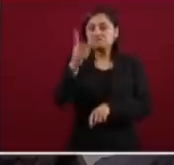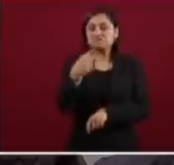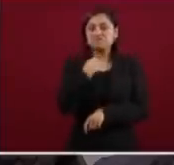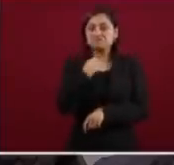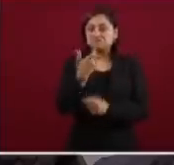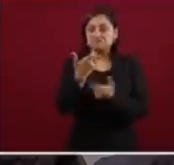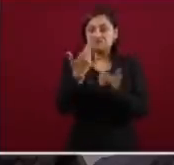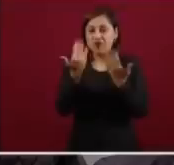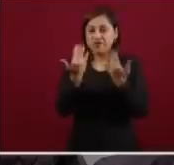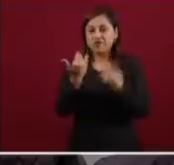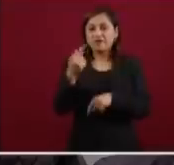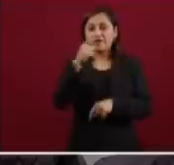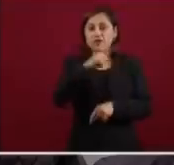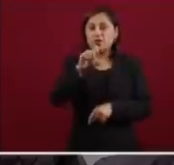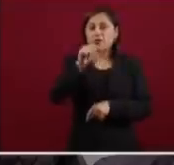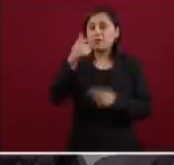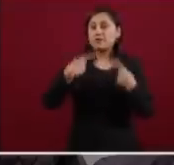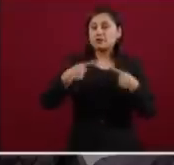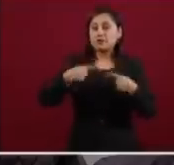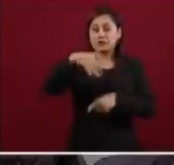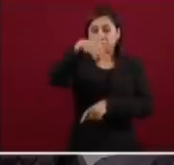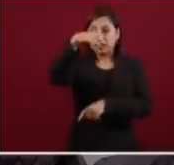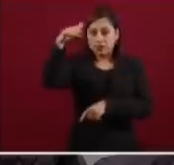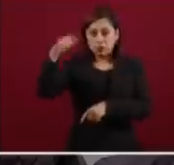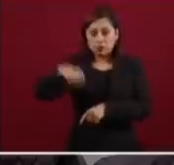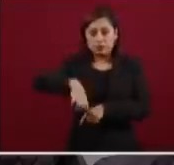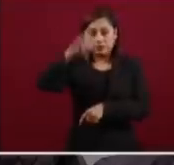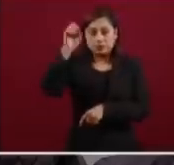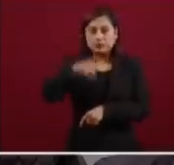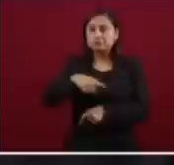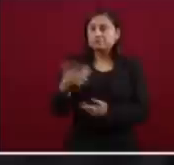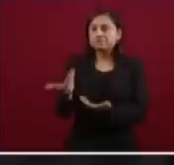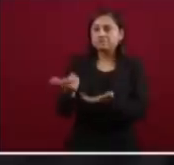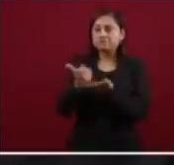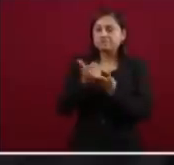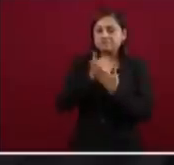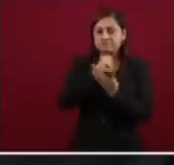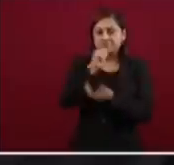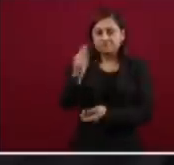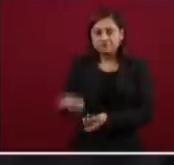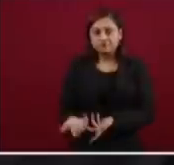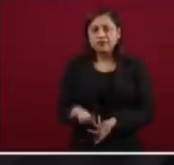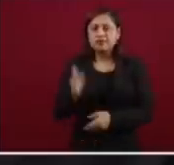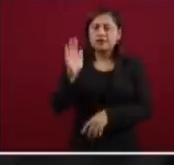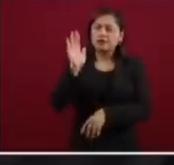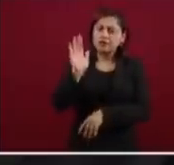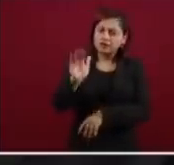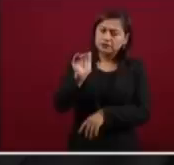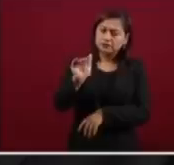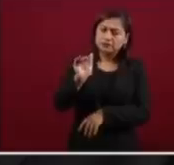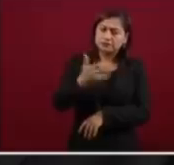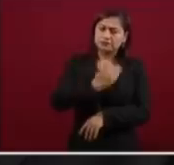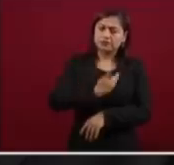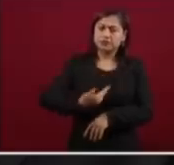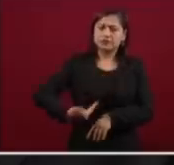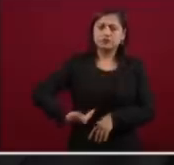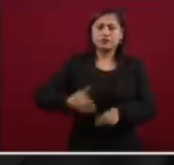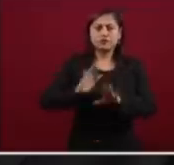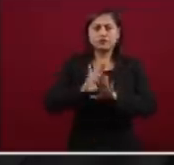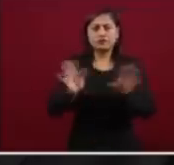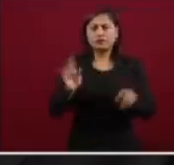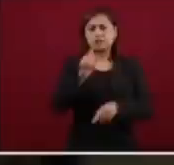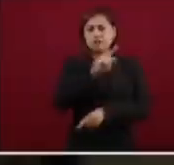sabe dónde está el apoyo para ellos señor presidente de los bajacalifornianos ya no creen en los